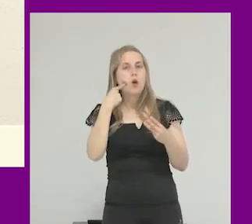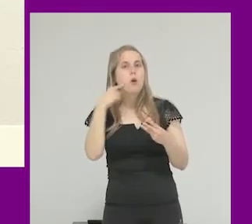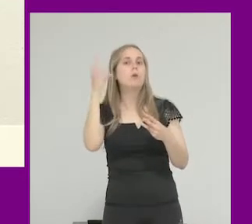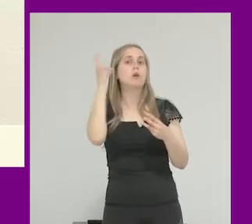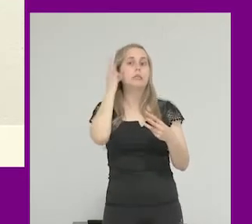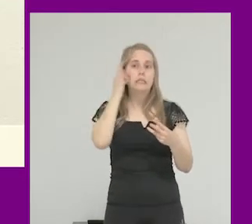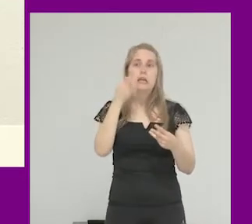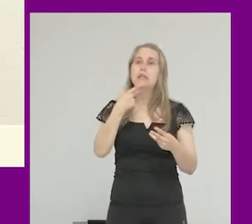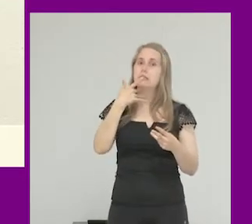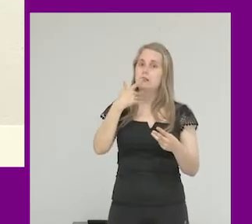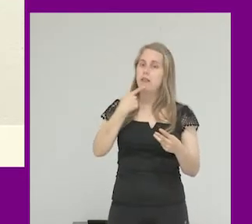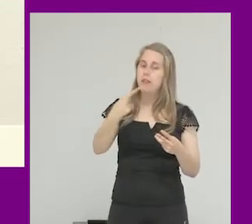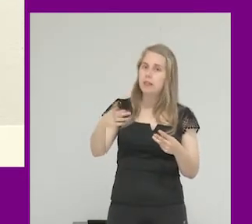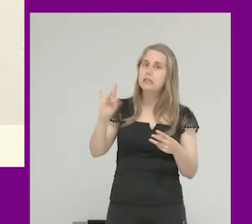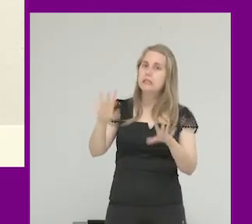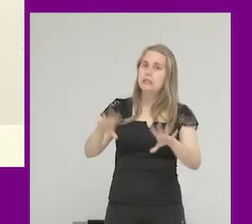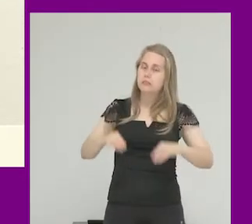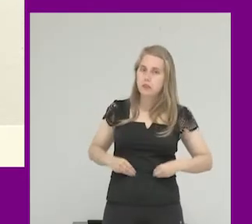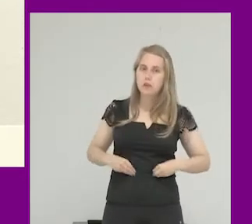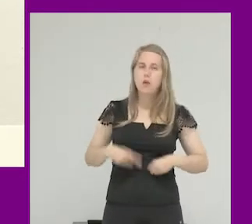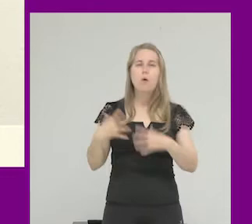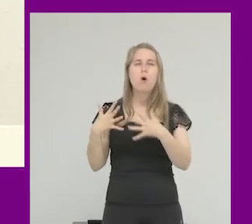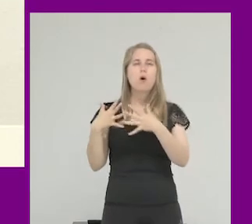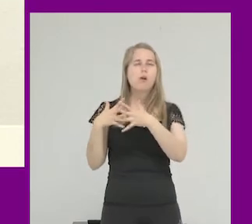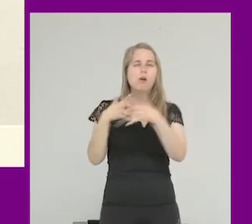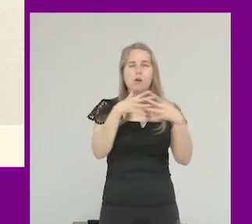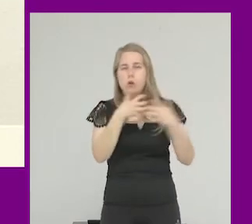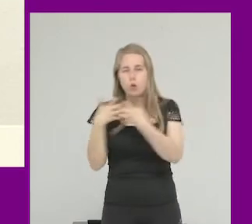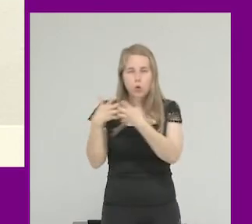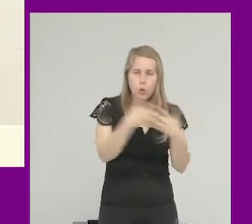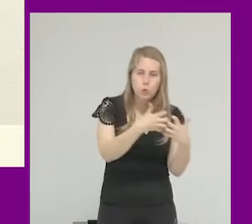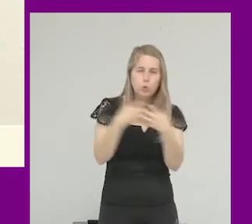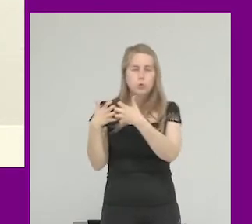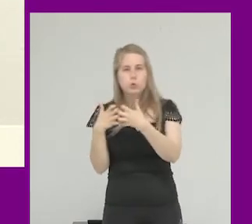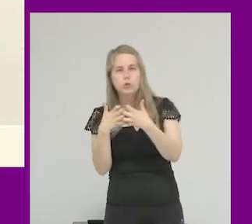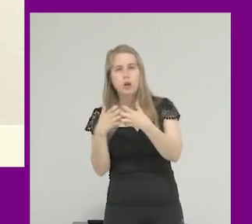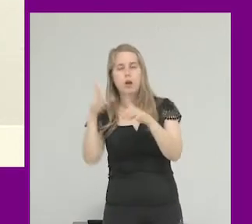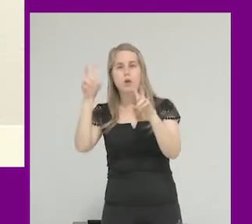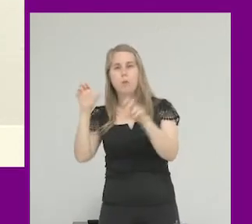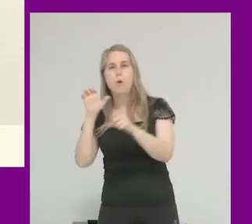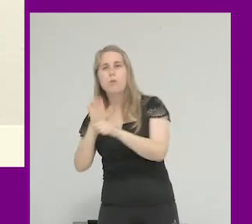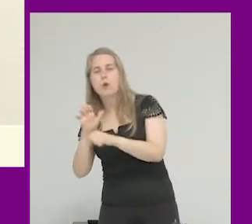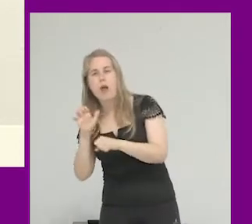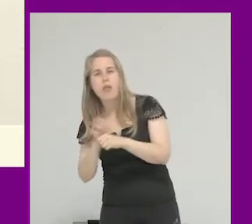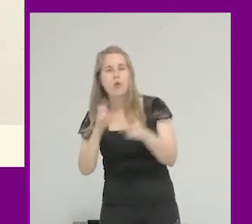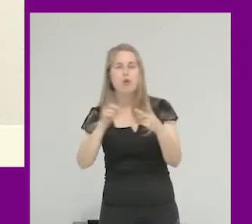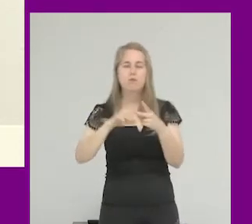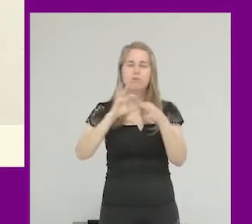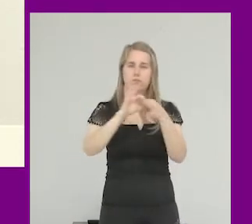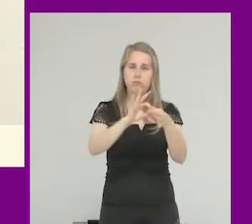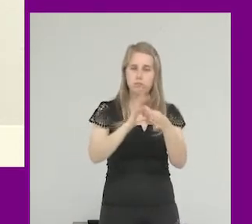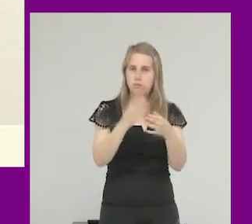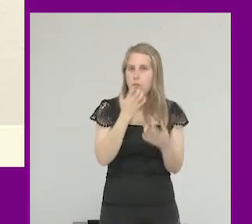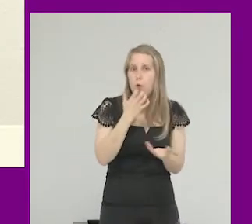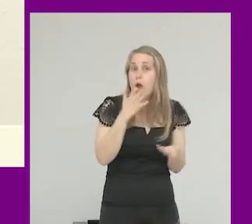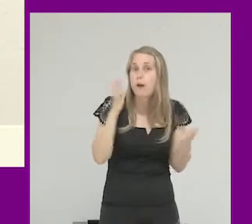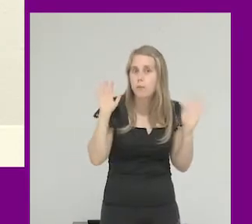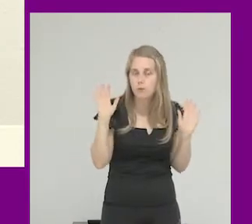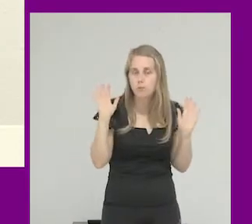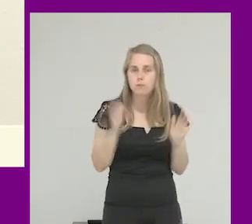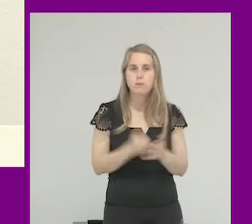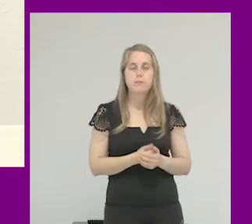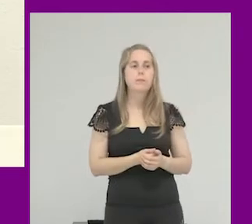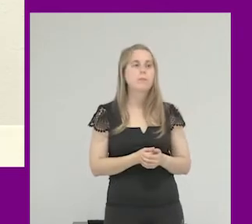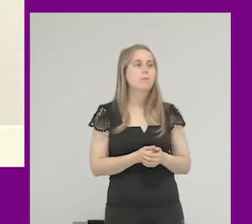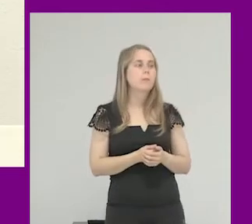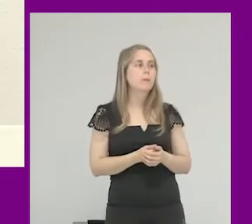mujeres como una lucha cuerpo a cuerpo entre un violador y una mujer, por ejemplo. Es verdad que